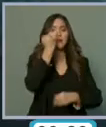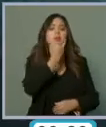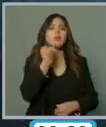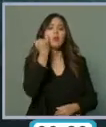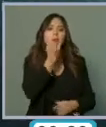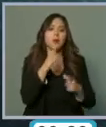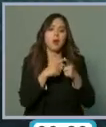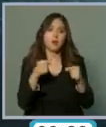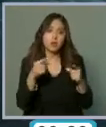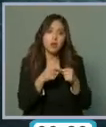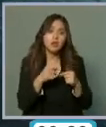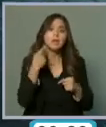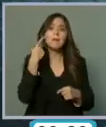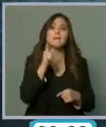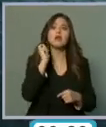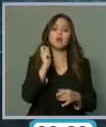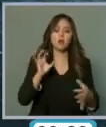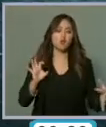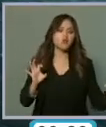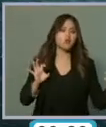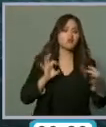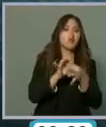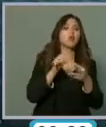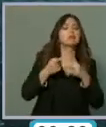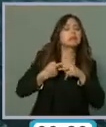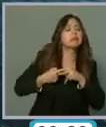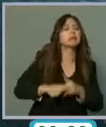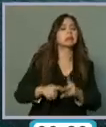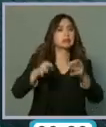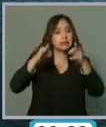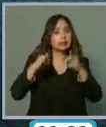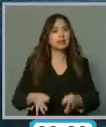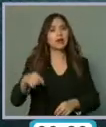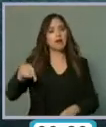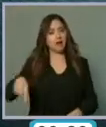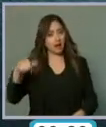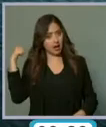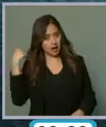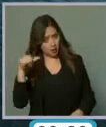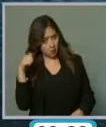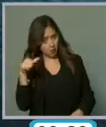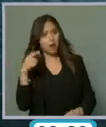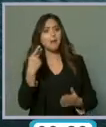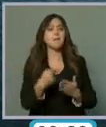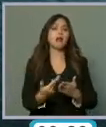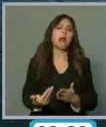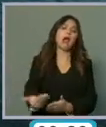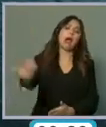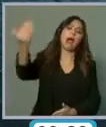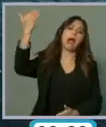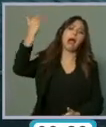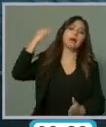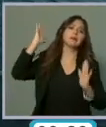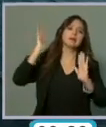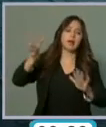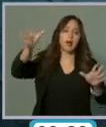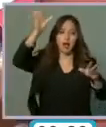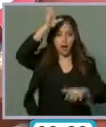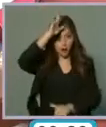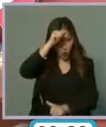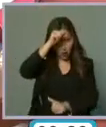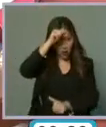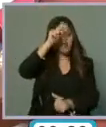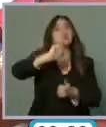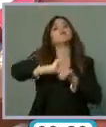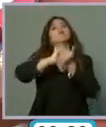todo que inició en Acapulco. Un puente comercial. Y descubrir que un puente comercial que existía desde mucho, pero que inició ahora con Japón.